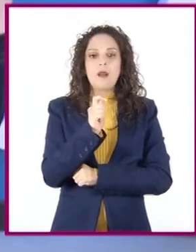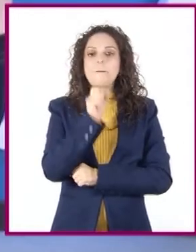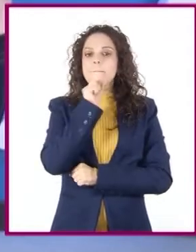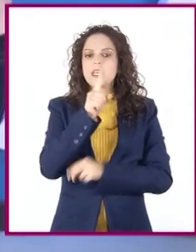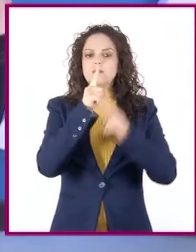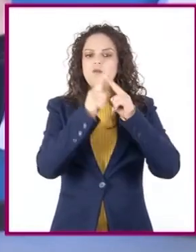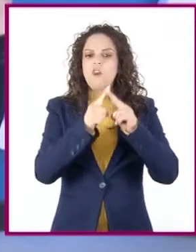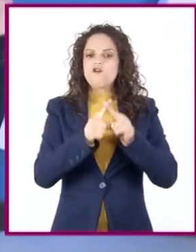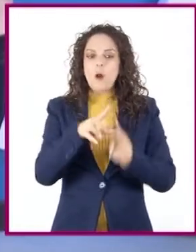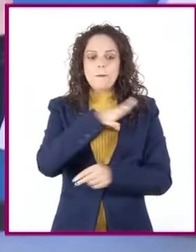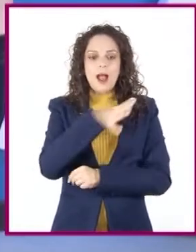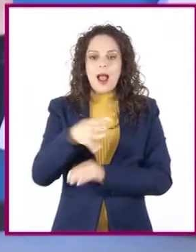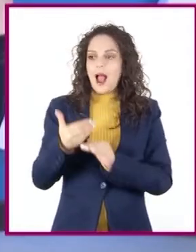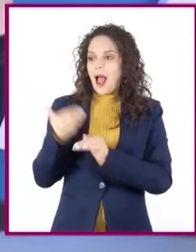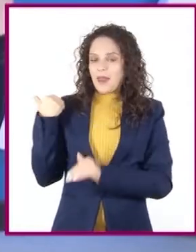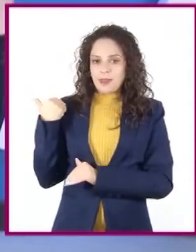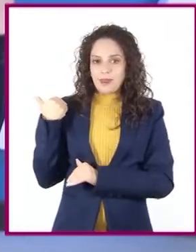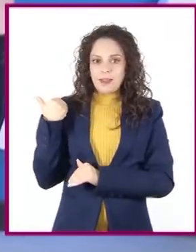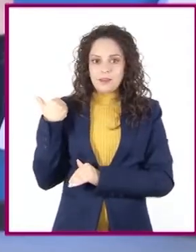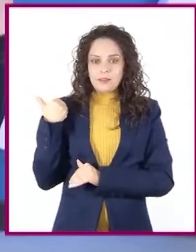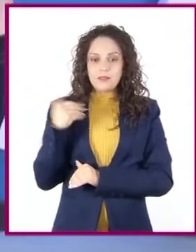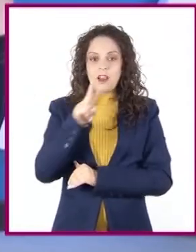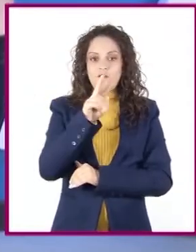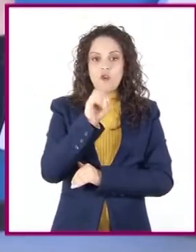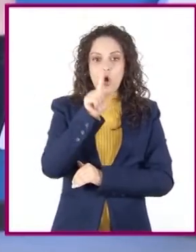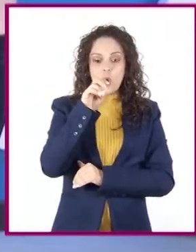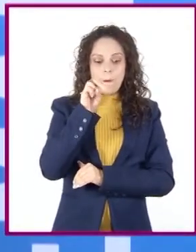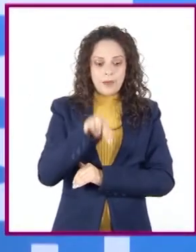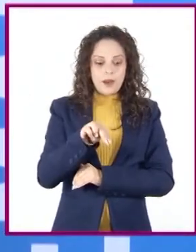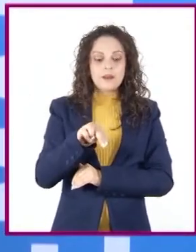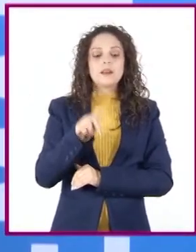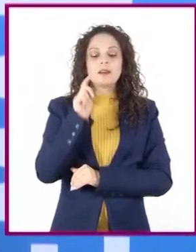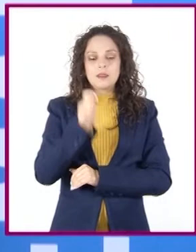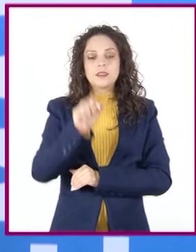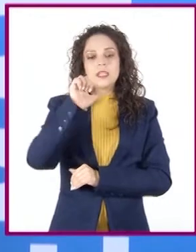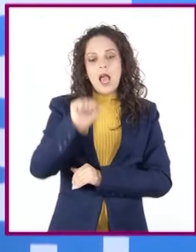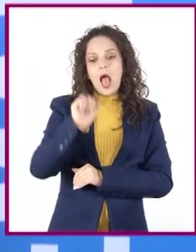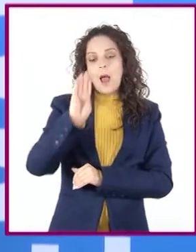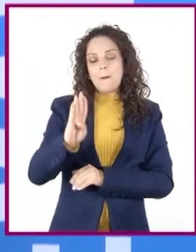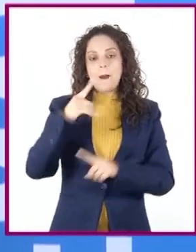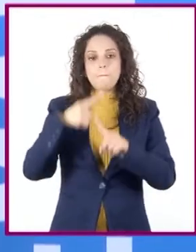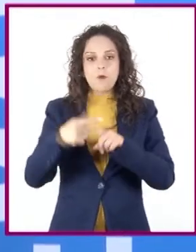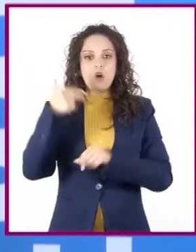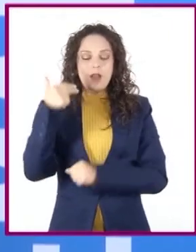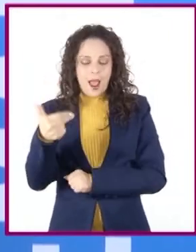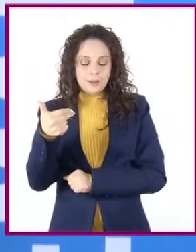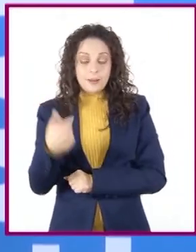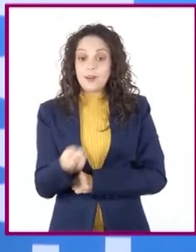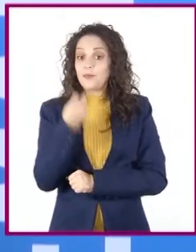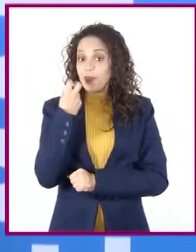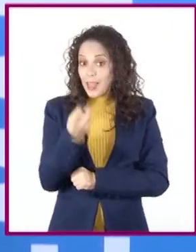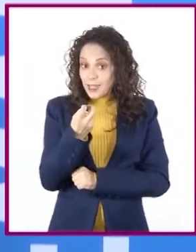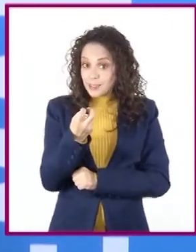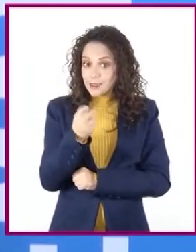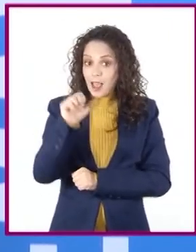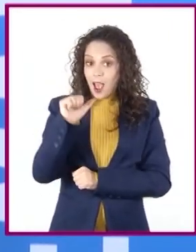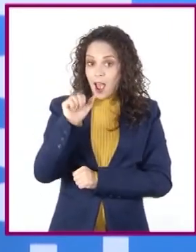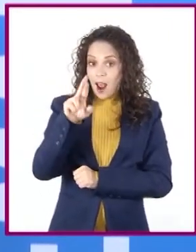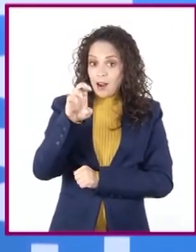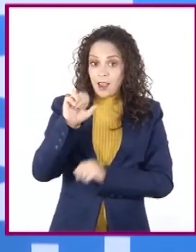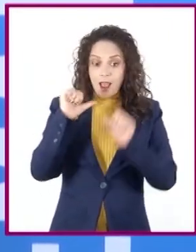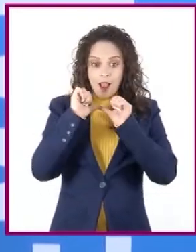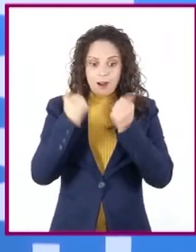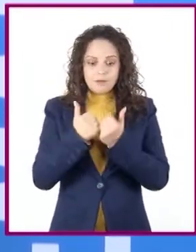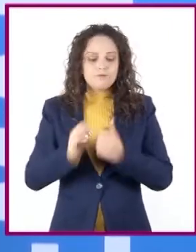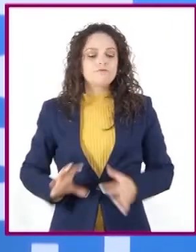decir, volumen es igual a área de la base por la altura. En este caso, el área de la base corresponde al